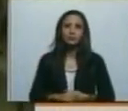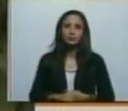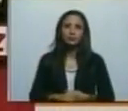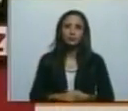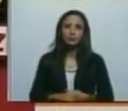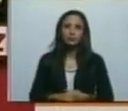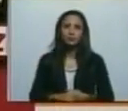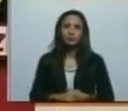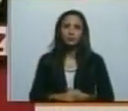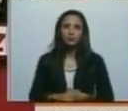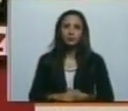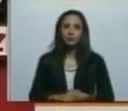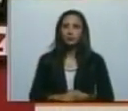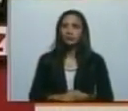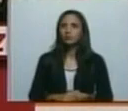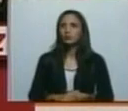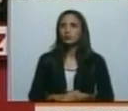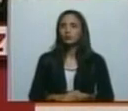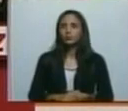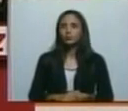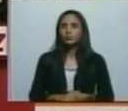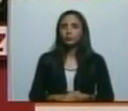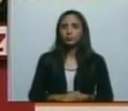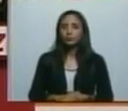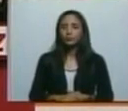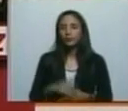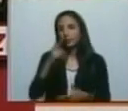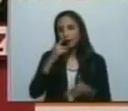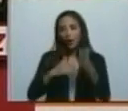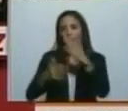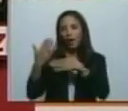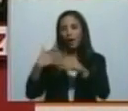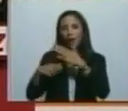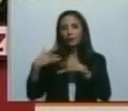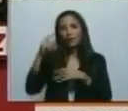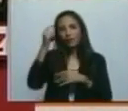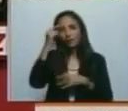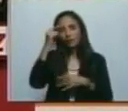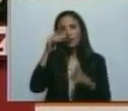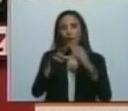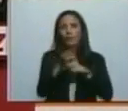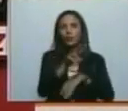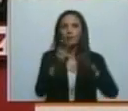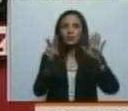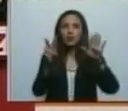defensa. El 27 de noviembre. Le atravesó una pierna.